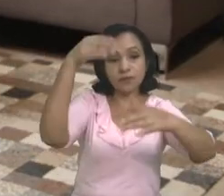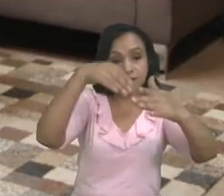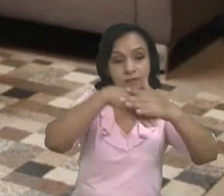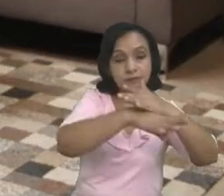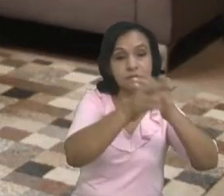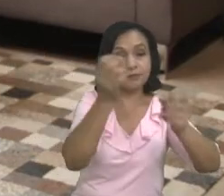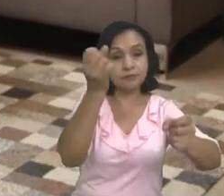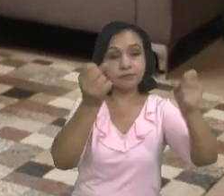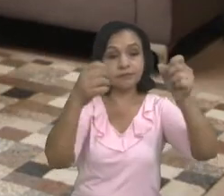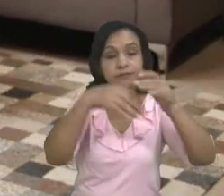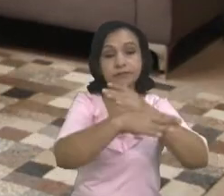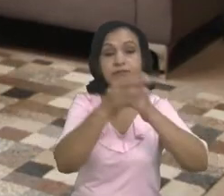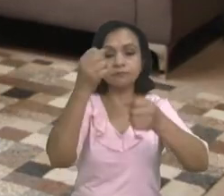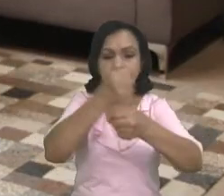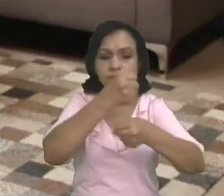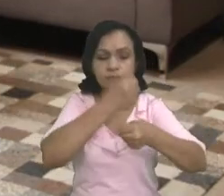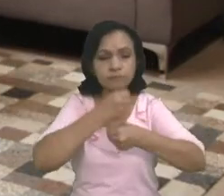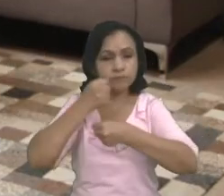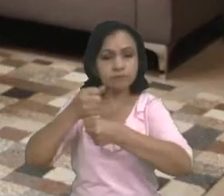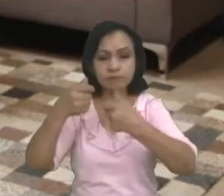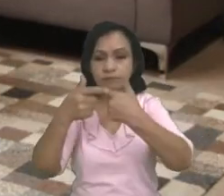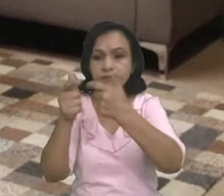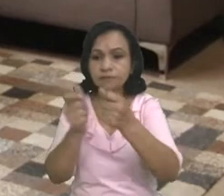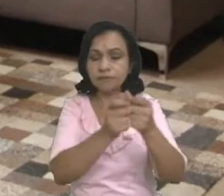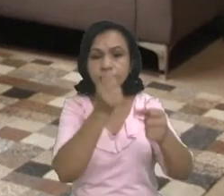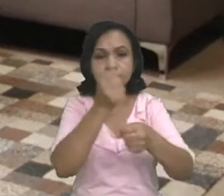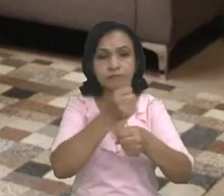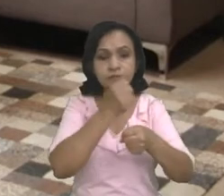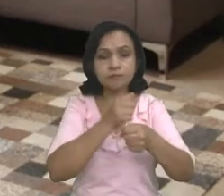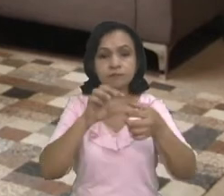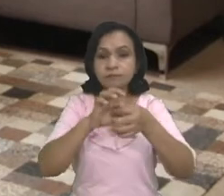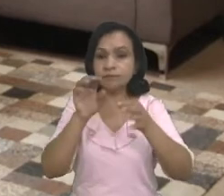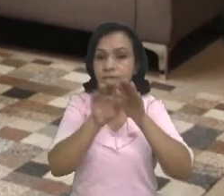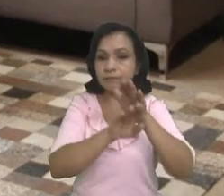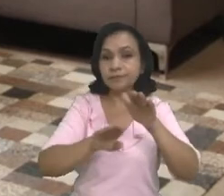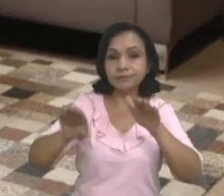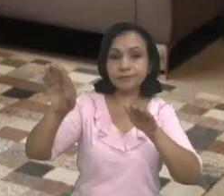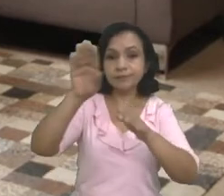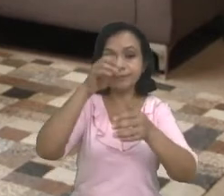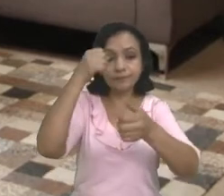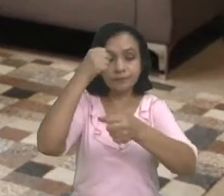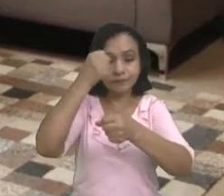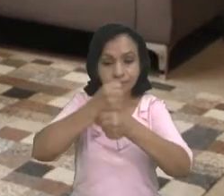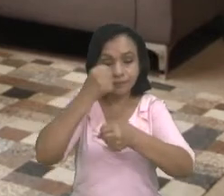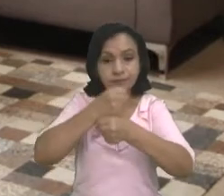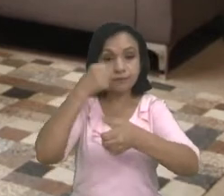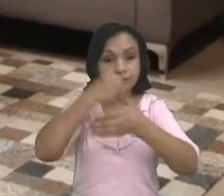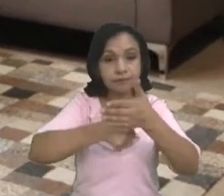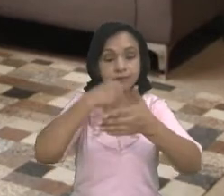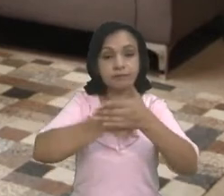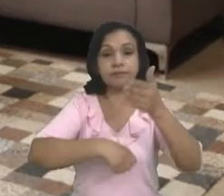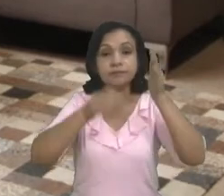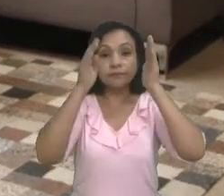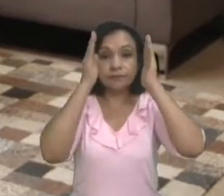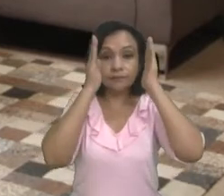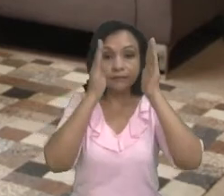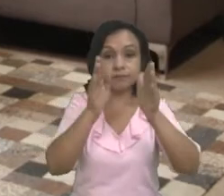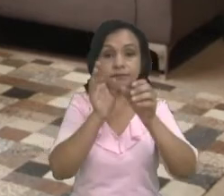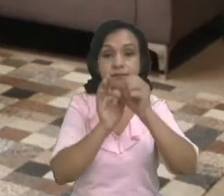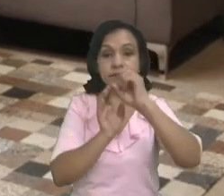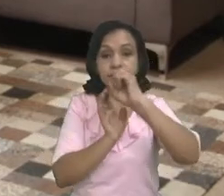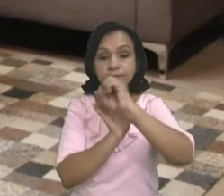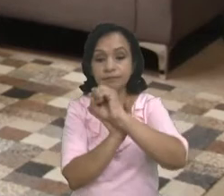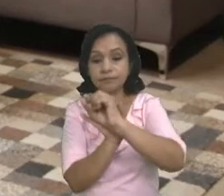trabaja activamente lo que hicimos fue intensificar y fortalecer esas acciones ya de cara al coronavirus